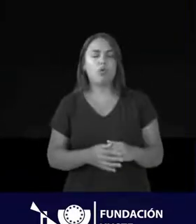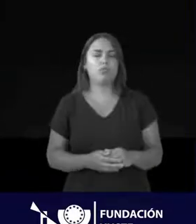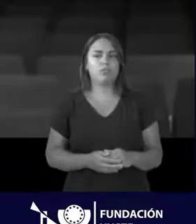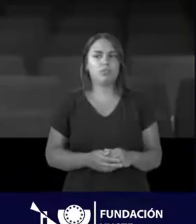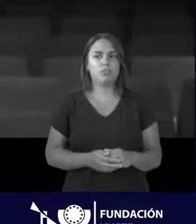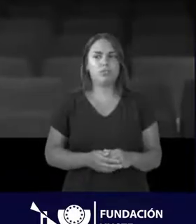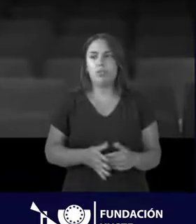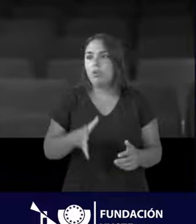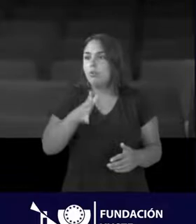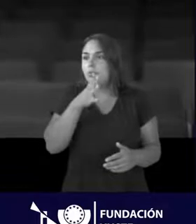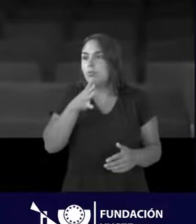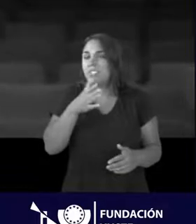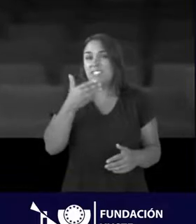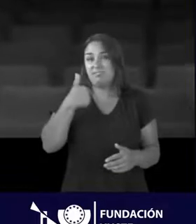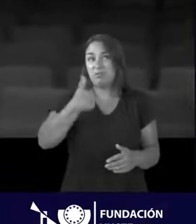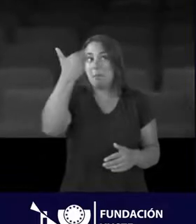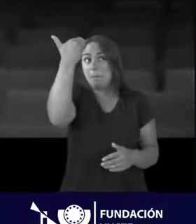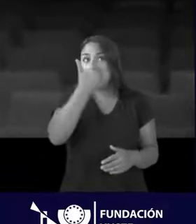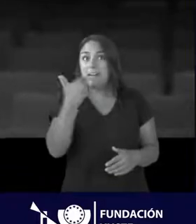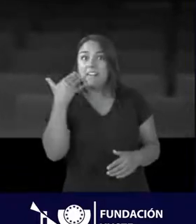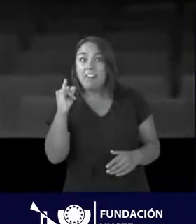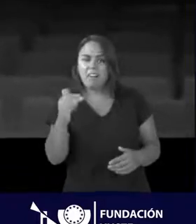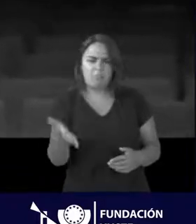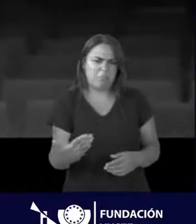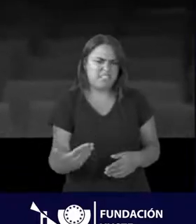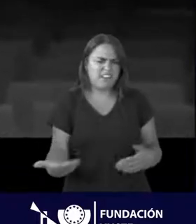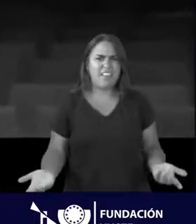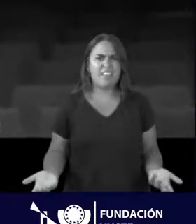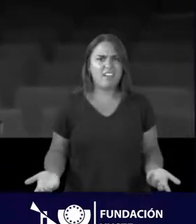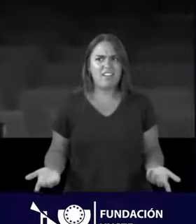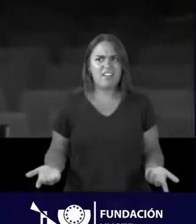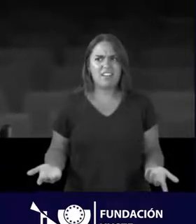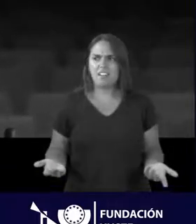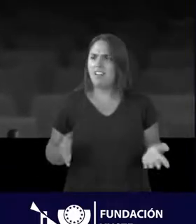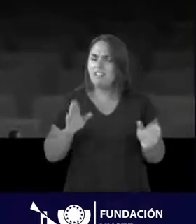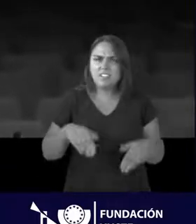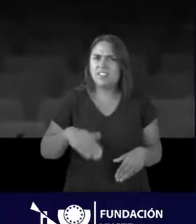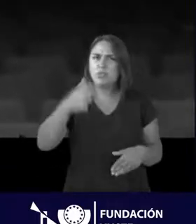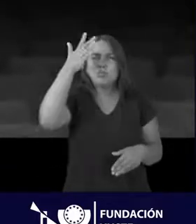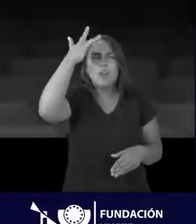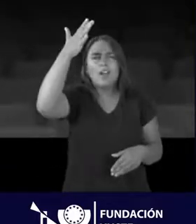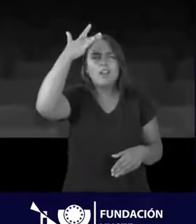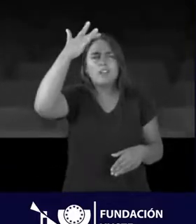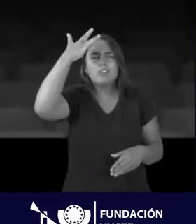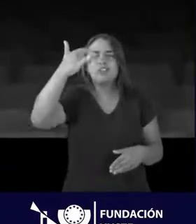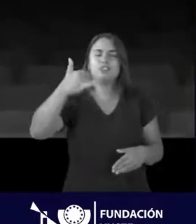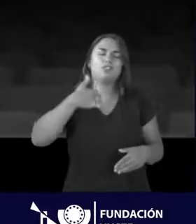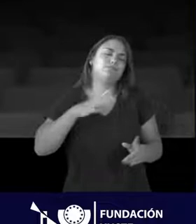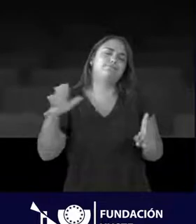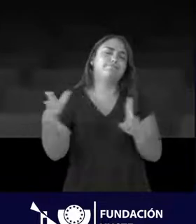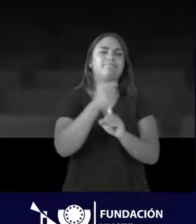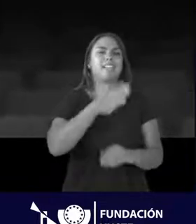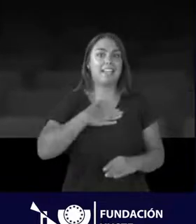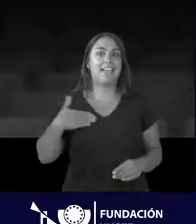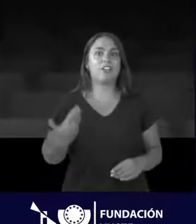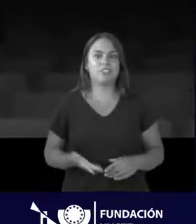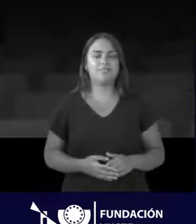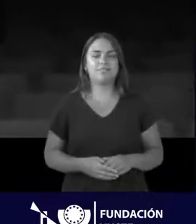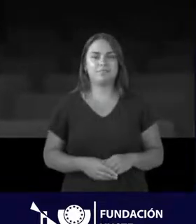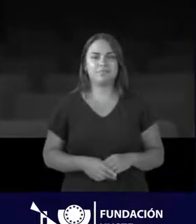extraña por tener para no pasa nada que sigan cumpliendo los sueño que